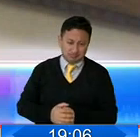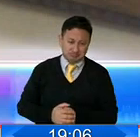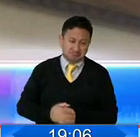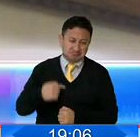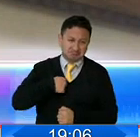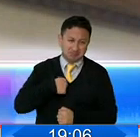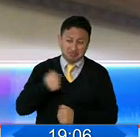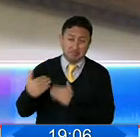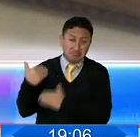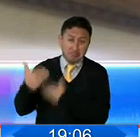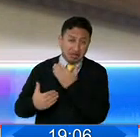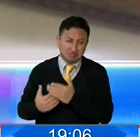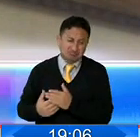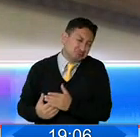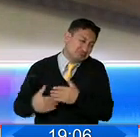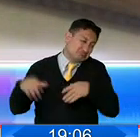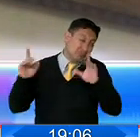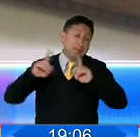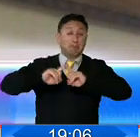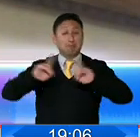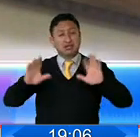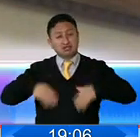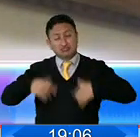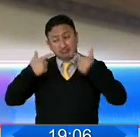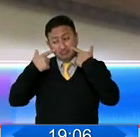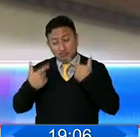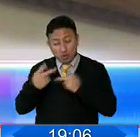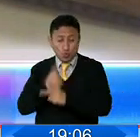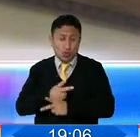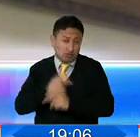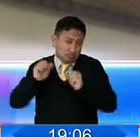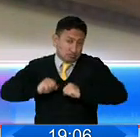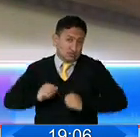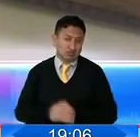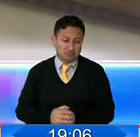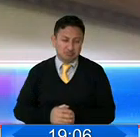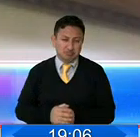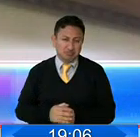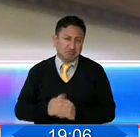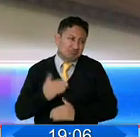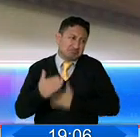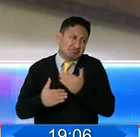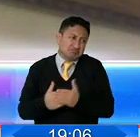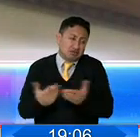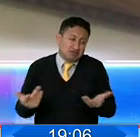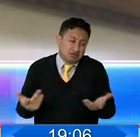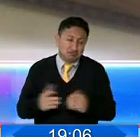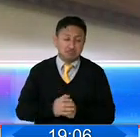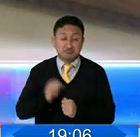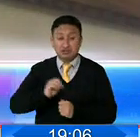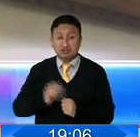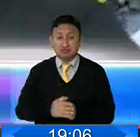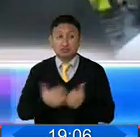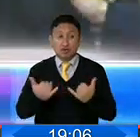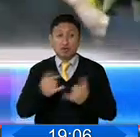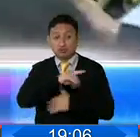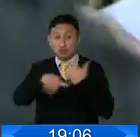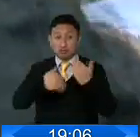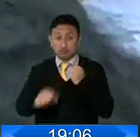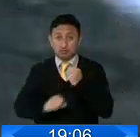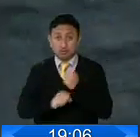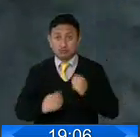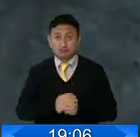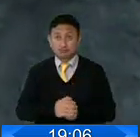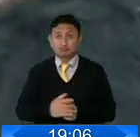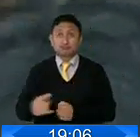no pasará a mayores, pero hay que estar expectante. Y más allá de eso, aprecio indudablemente este. Pero si para